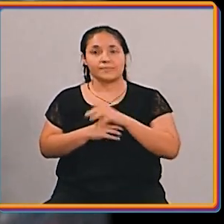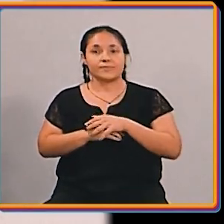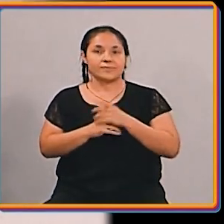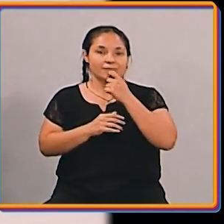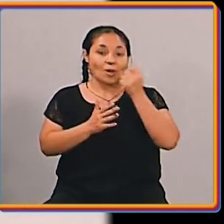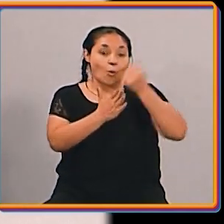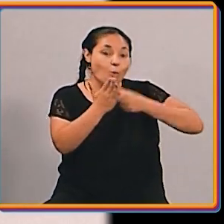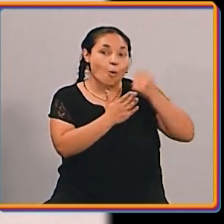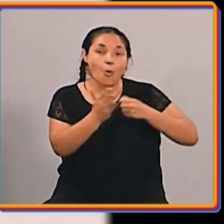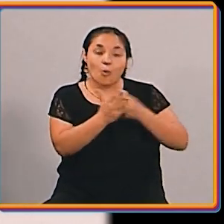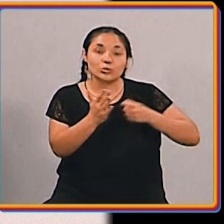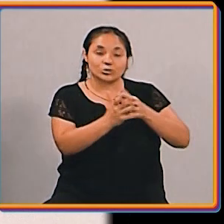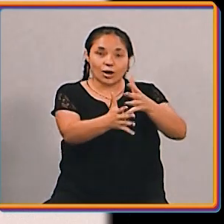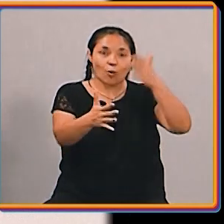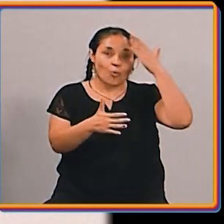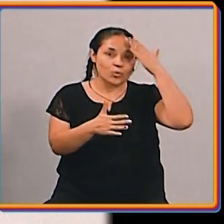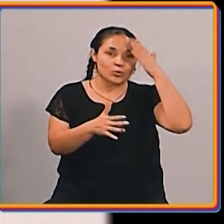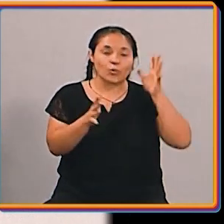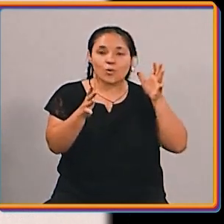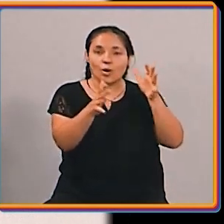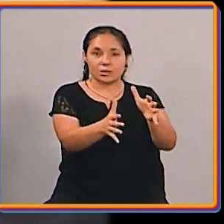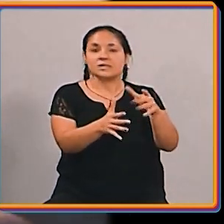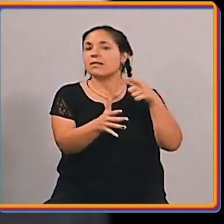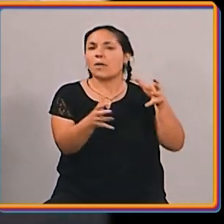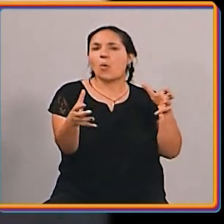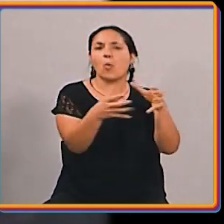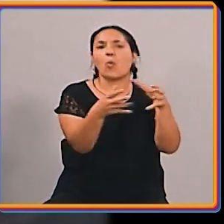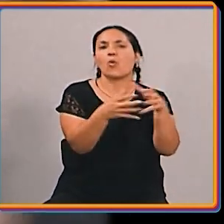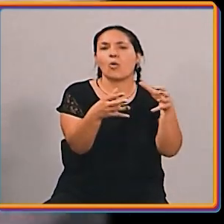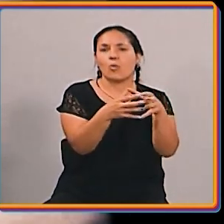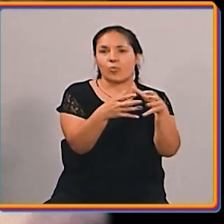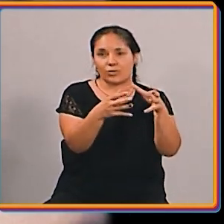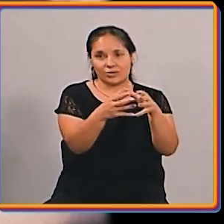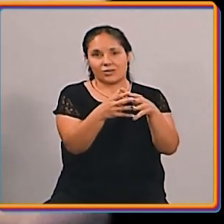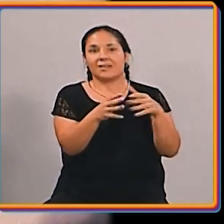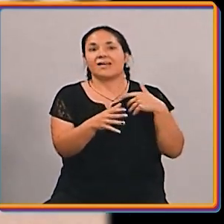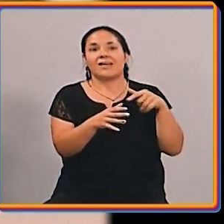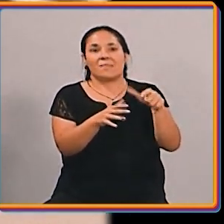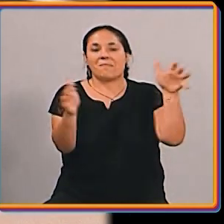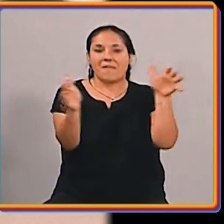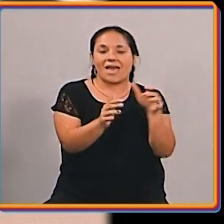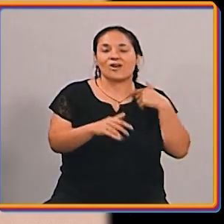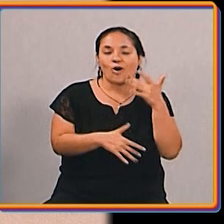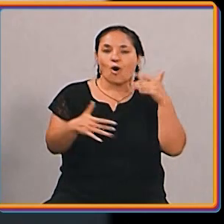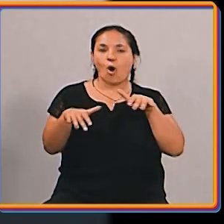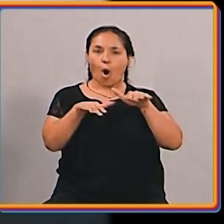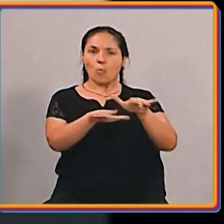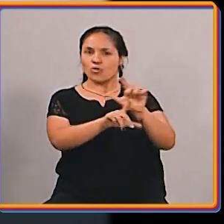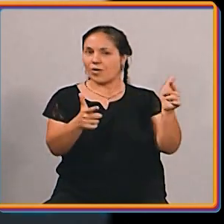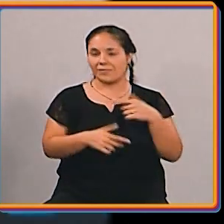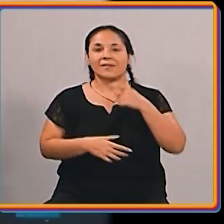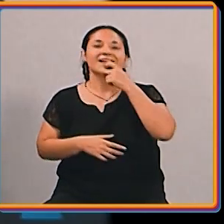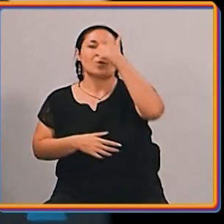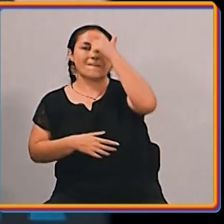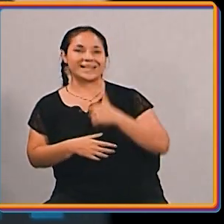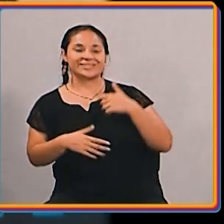márgenes. ¿Por qué los grandes movimientos dialécticos de la cultura se producen a partir de las márgenes? Pues son quienes menos cómodos están.